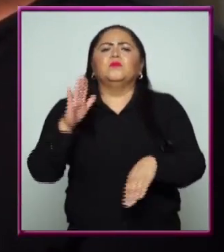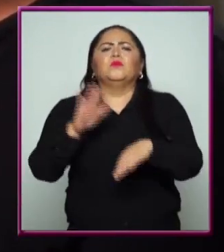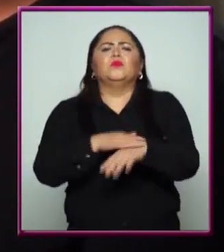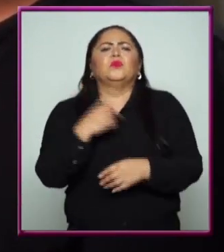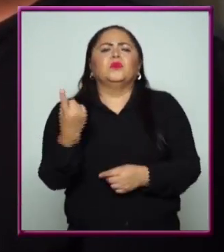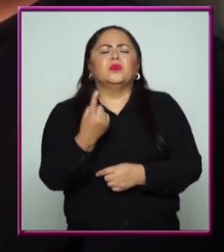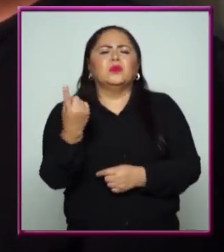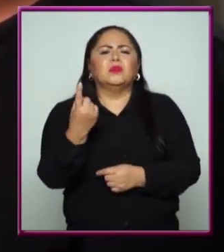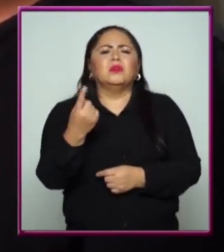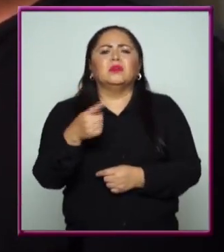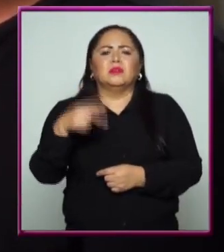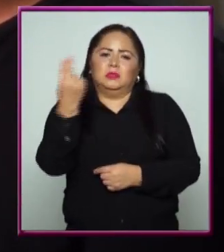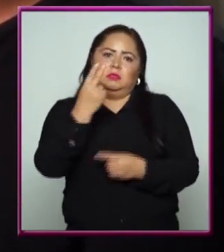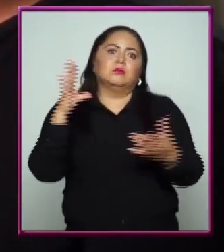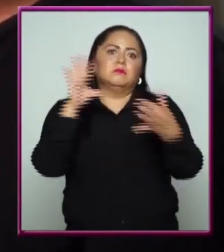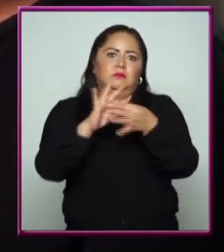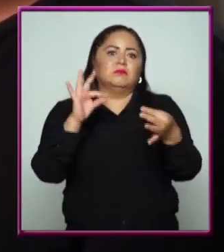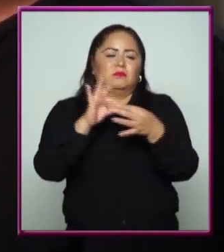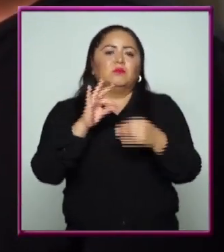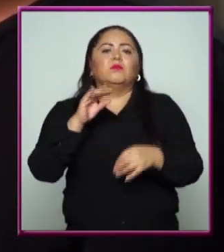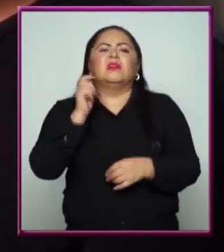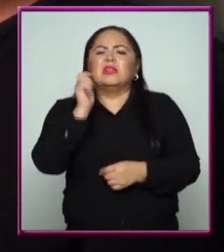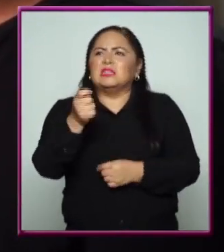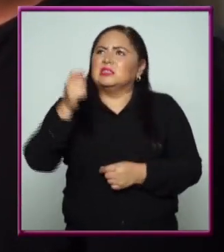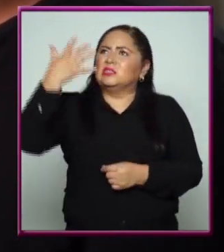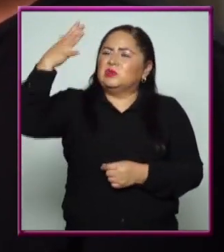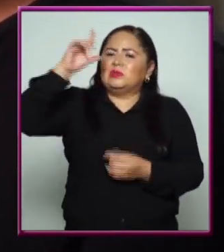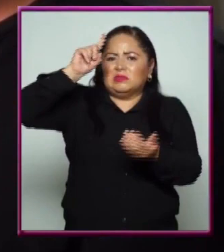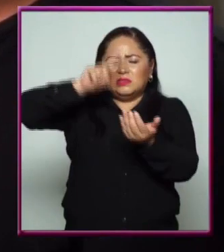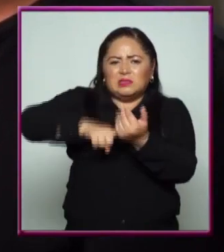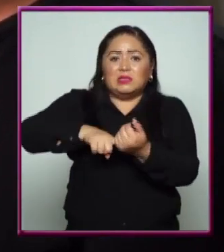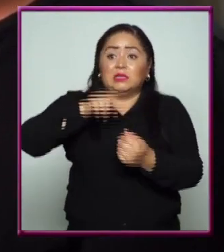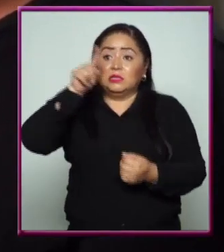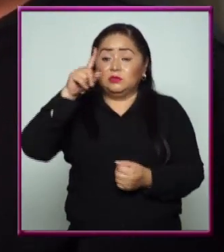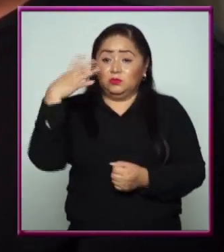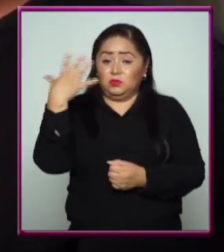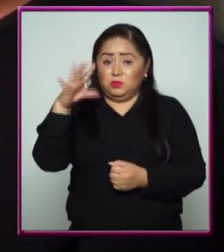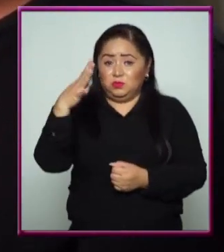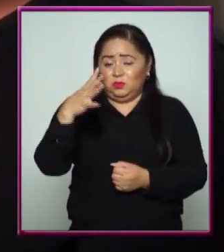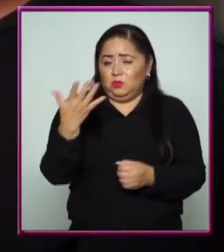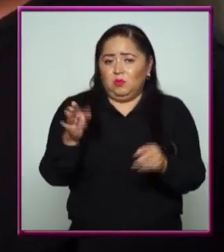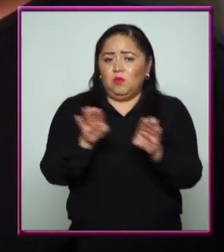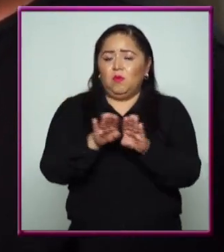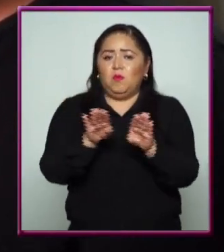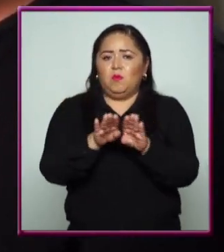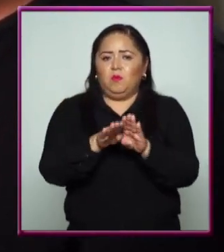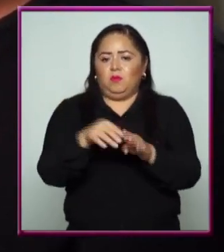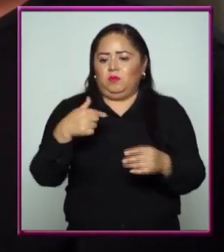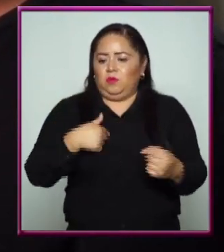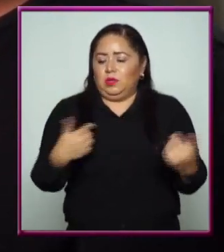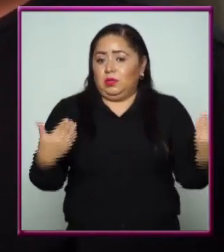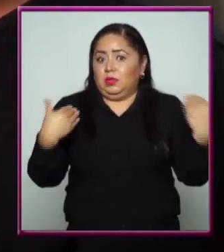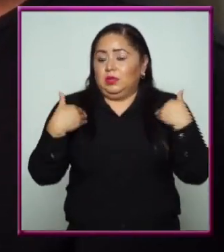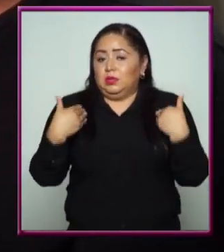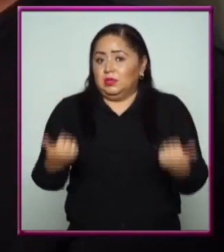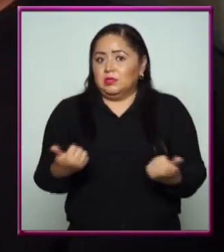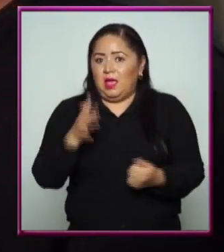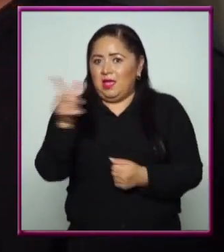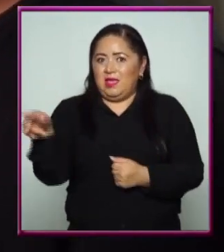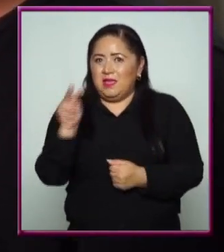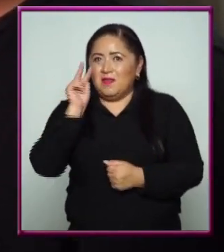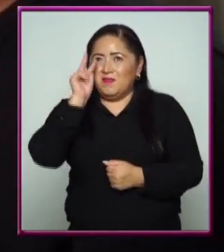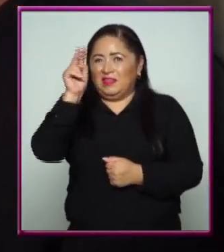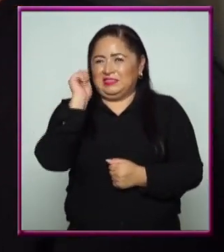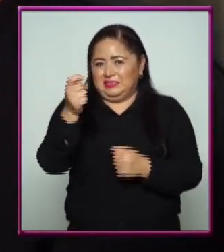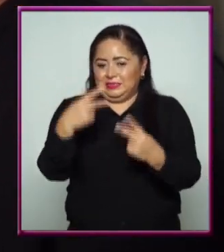eso? Creo que tenemos que hablar un poquito de qué es el Sol. El Sol, como yo entiendo, ya lo vieron, es